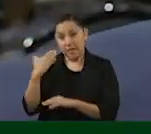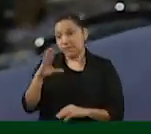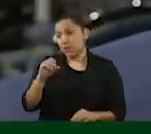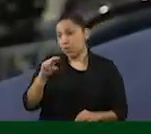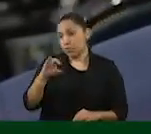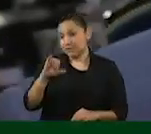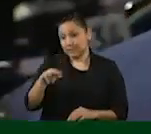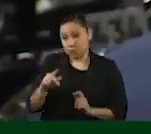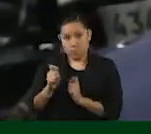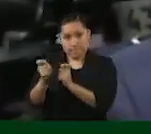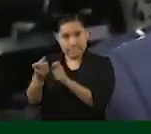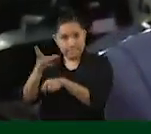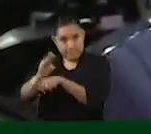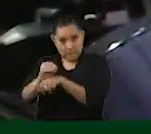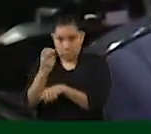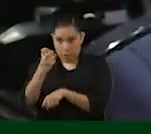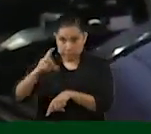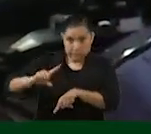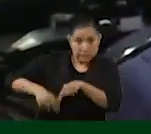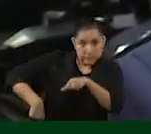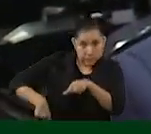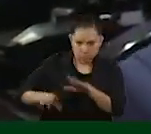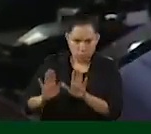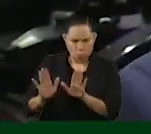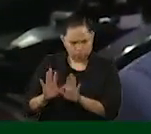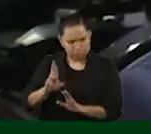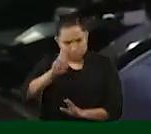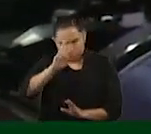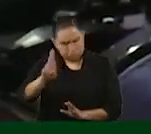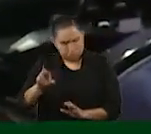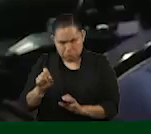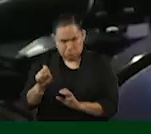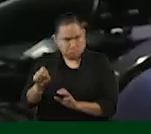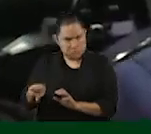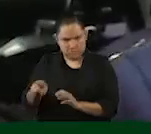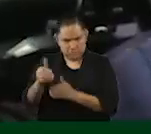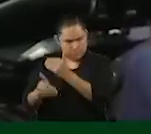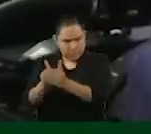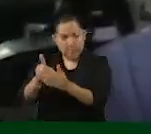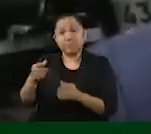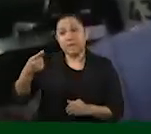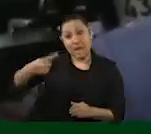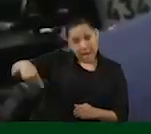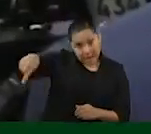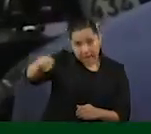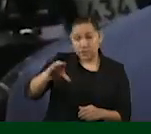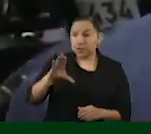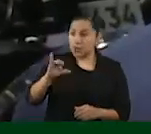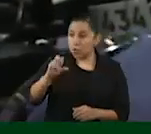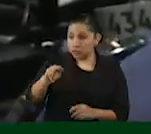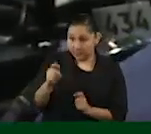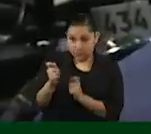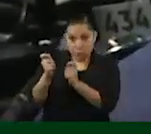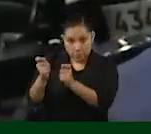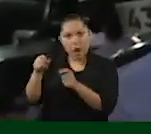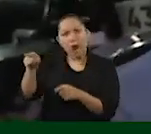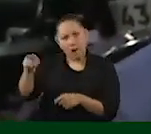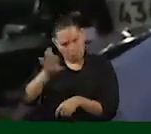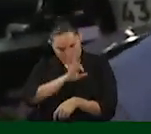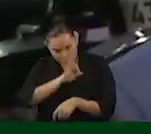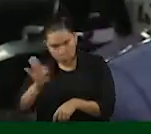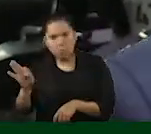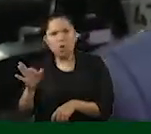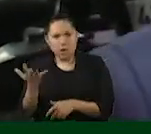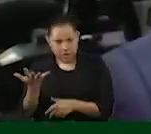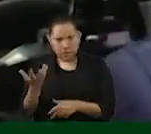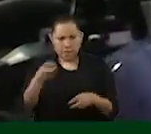les dé la oportunidad para que estos concesionarios puedan prestar también el servicio de